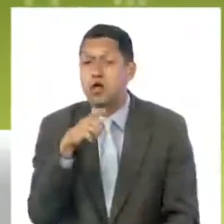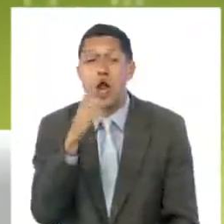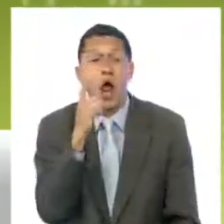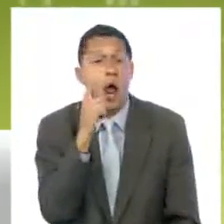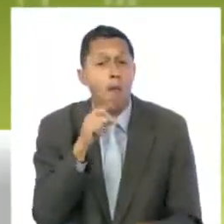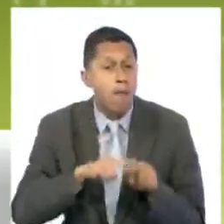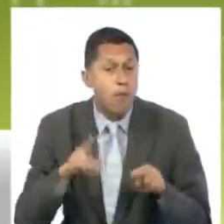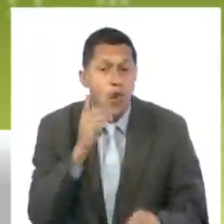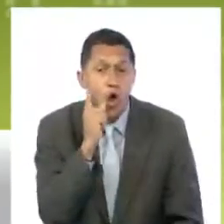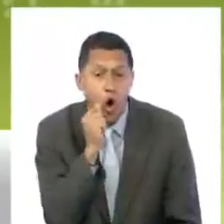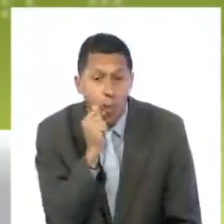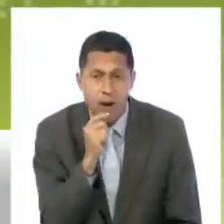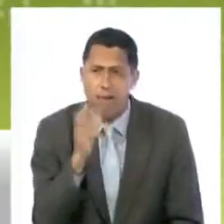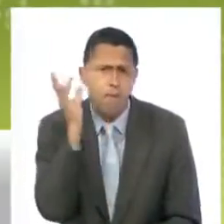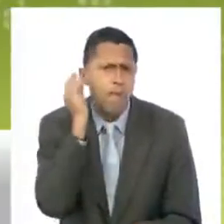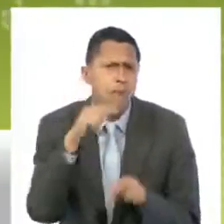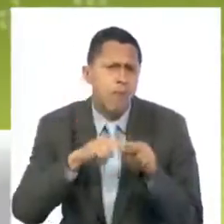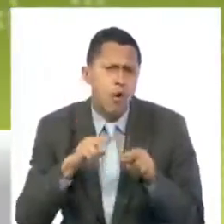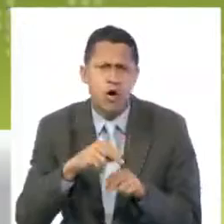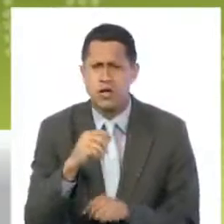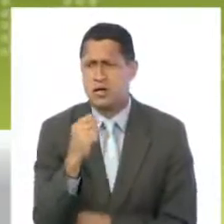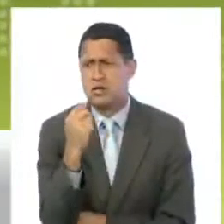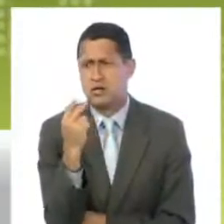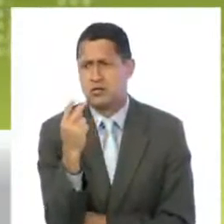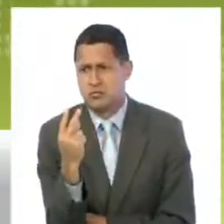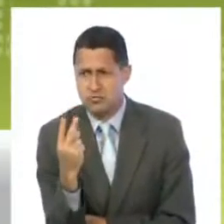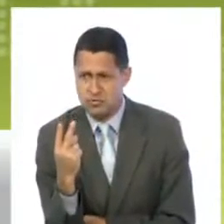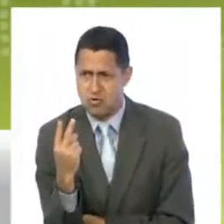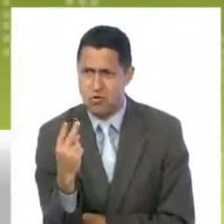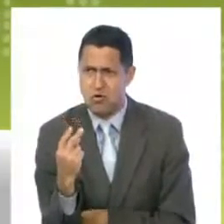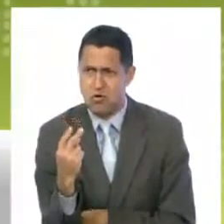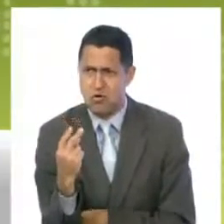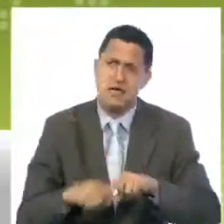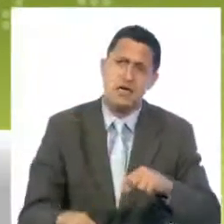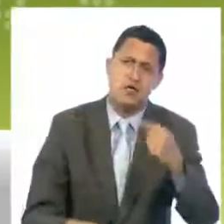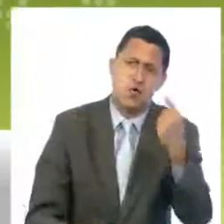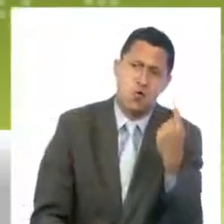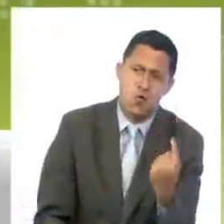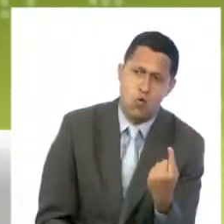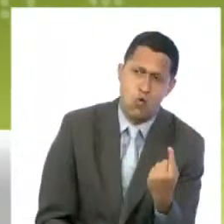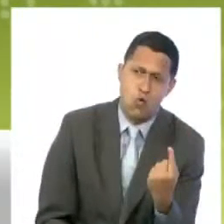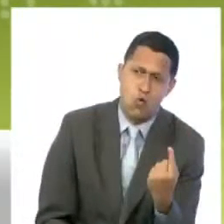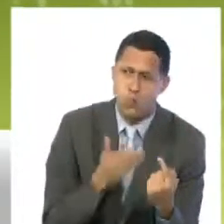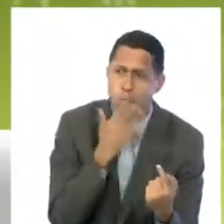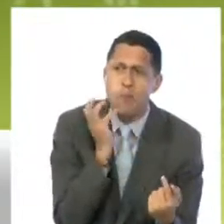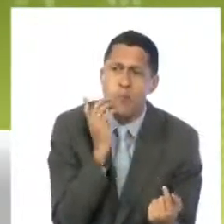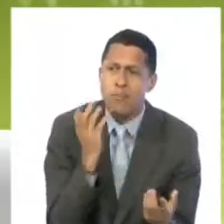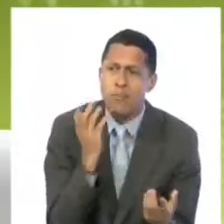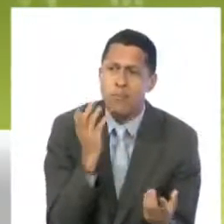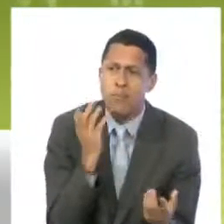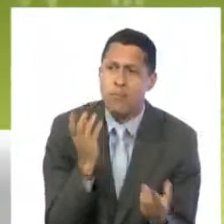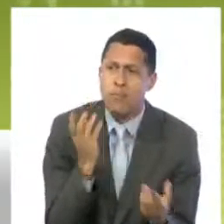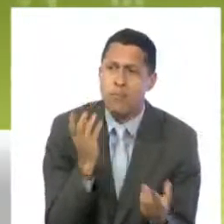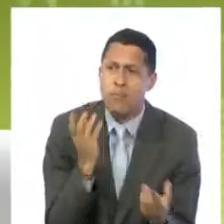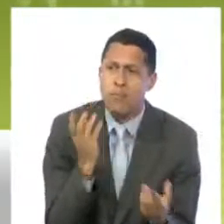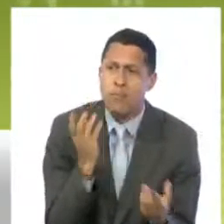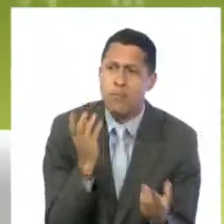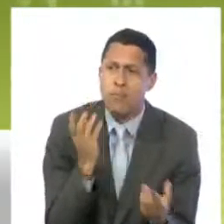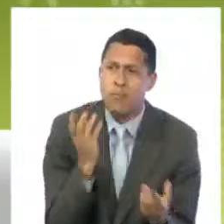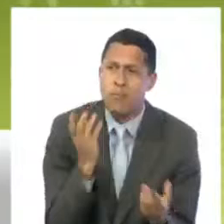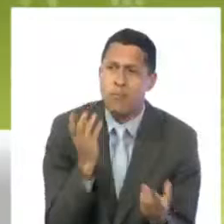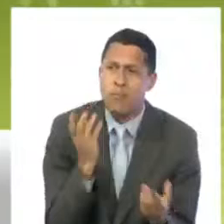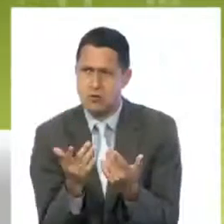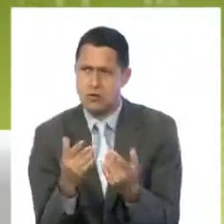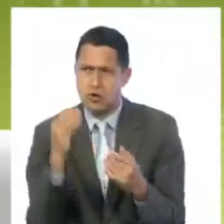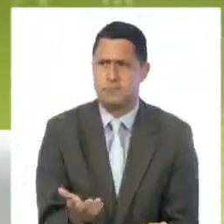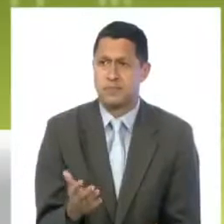el paciente tiene un TDAH, porque esto se clasifica, tenemos el combinado, tenemos el predominio a hiperactividad y tenemos el predominio a